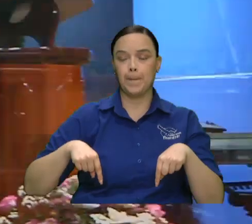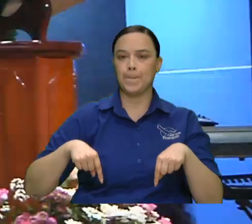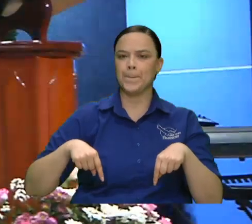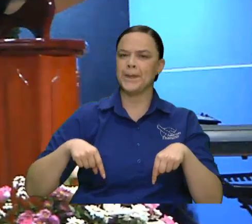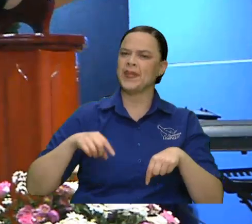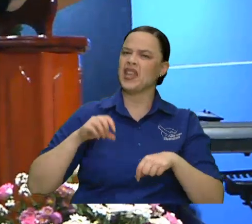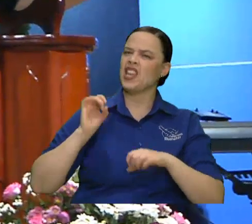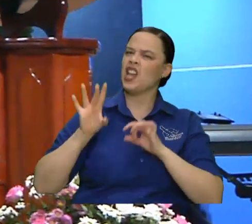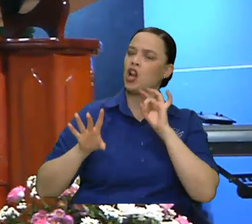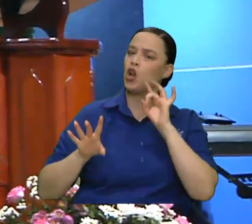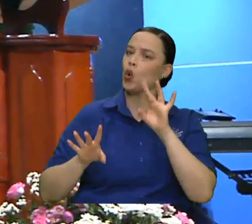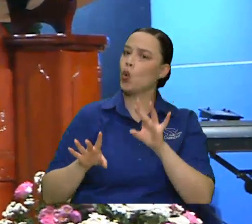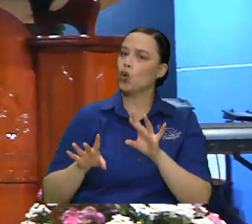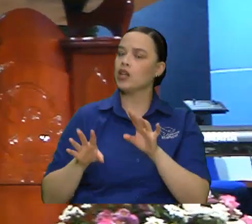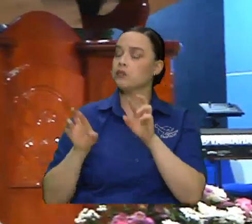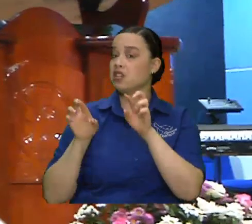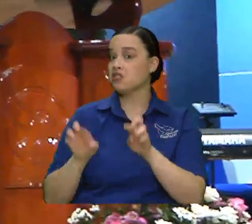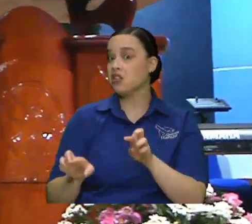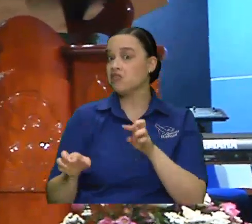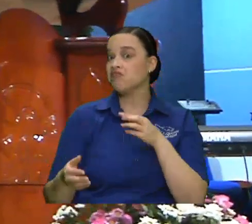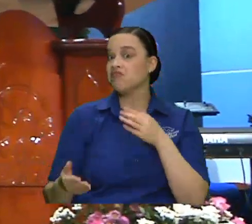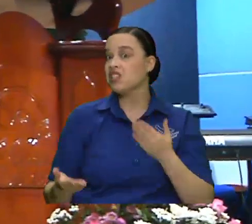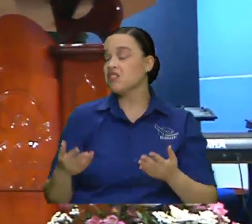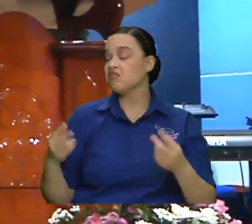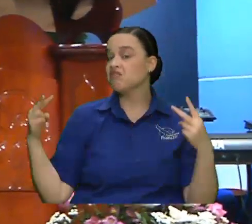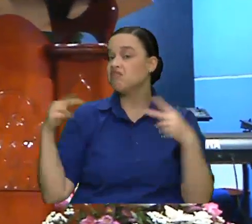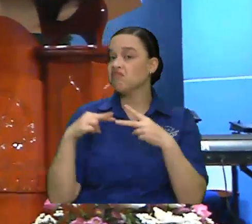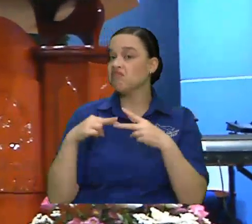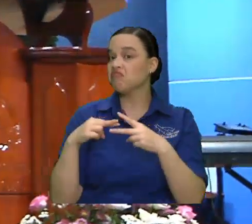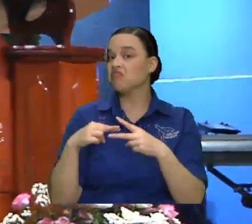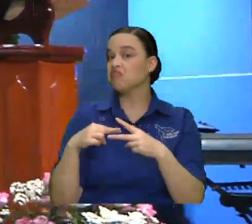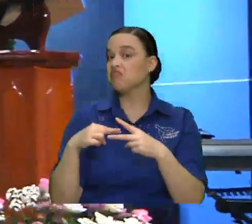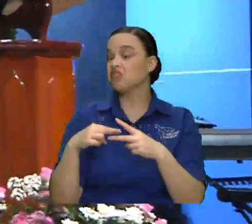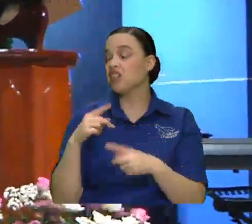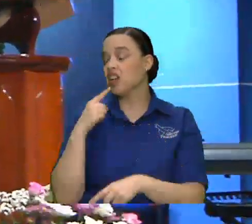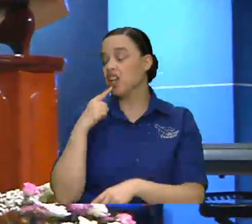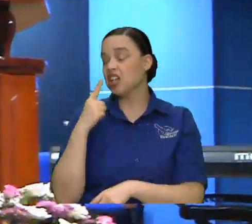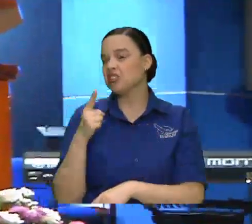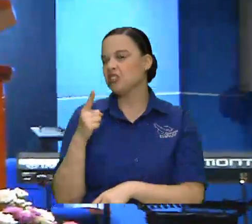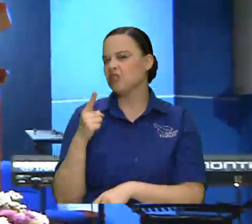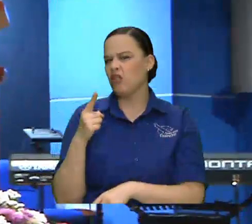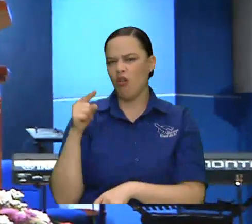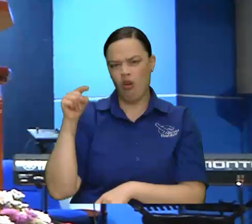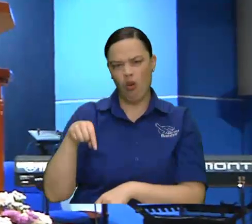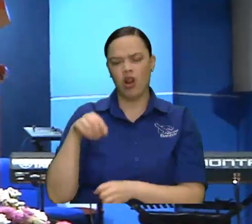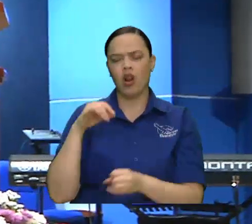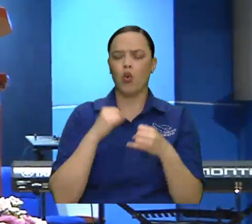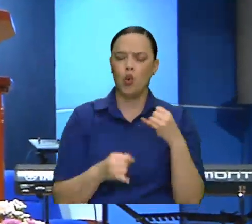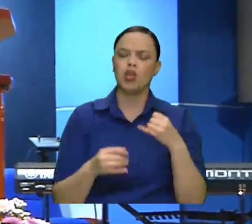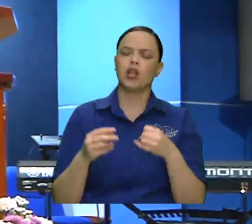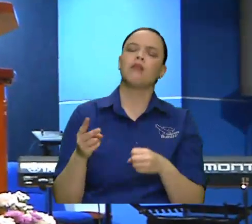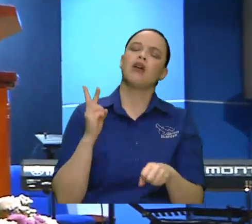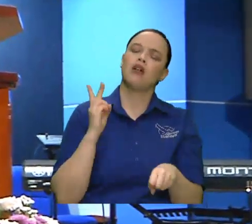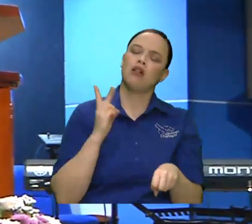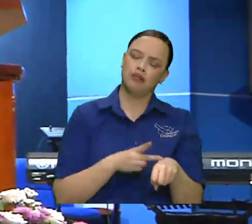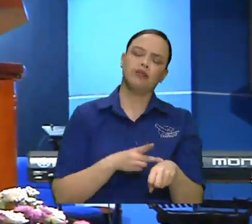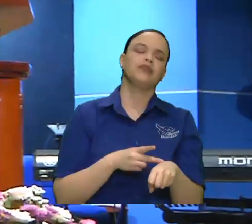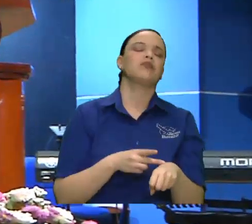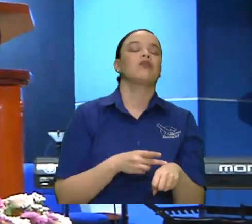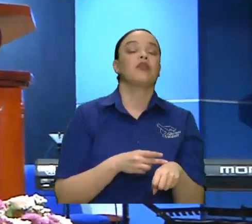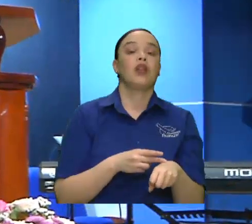peleando quizás algunos vinieron dijeron bueno la última es que te acompaño ya no más y aquí están